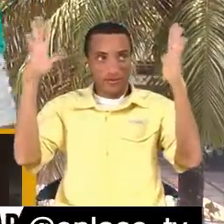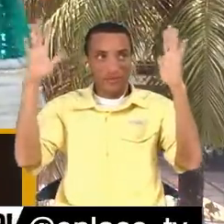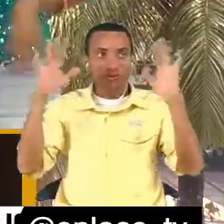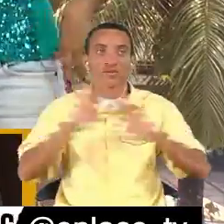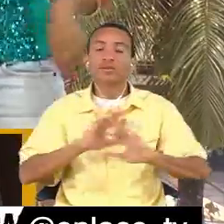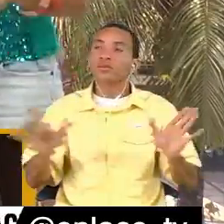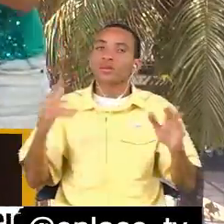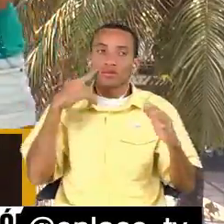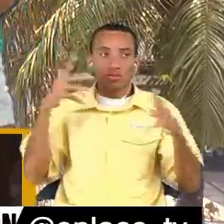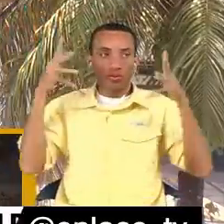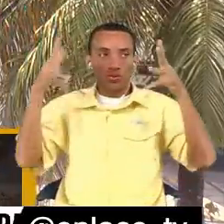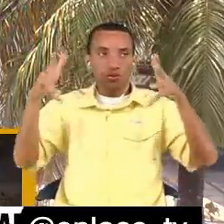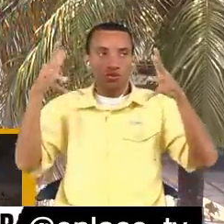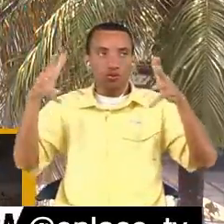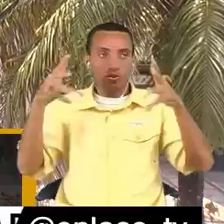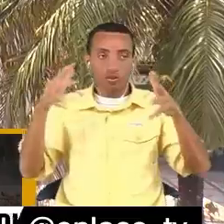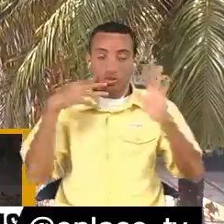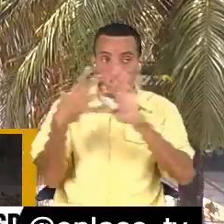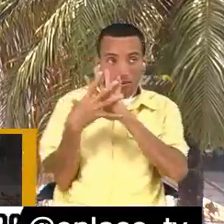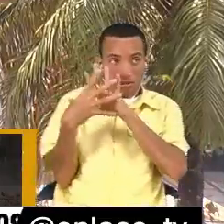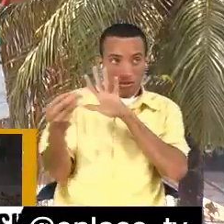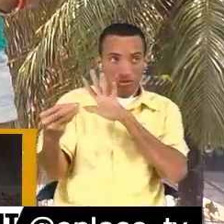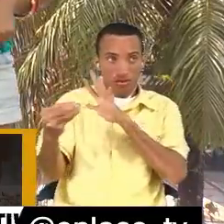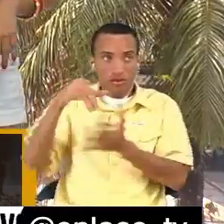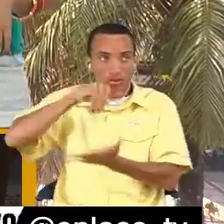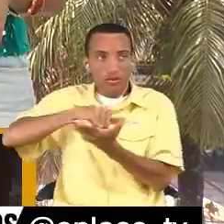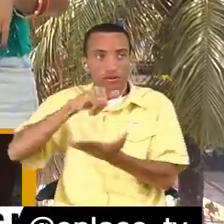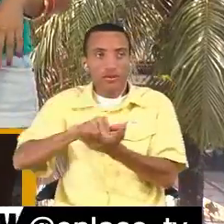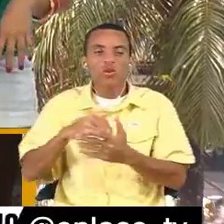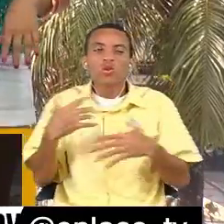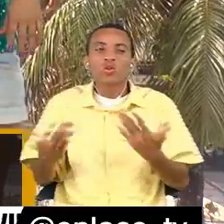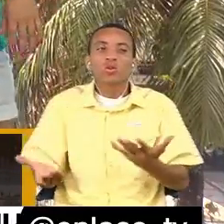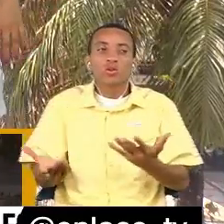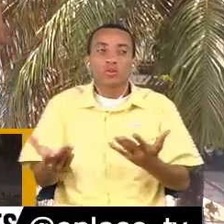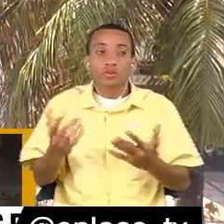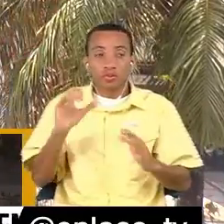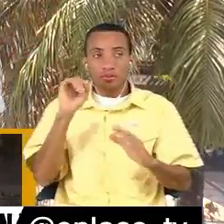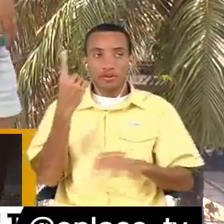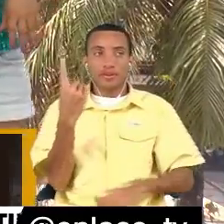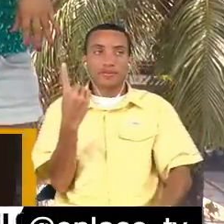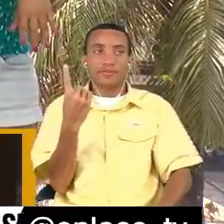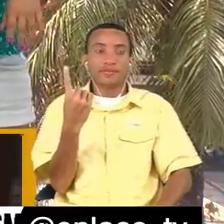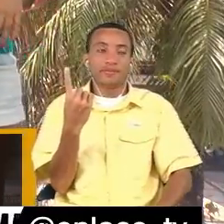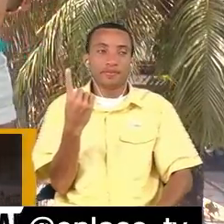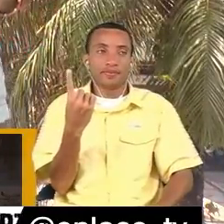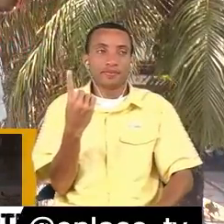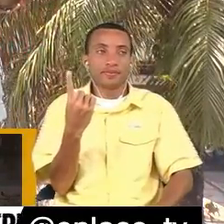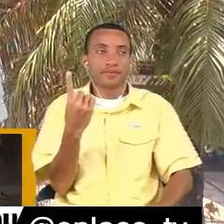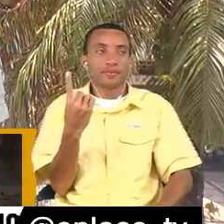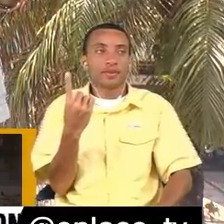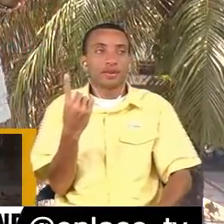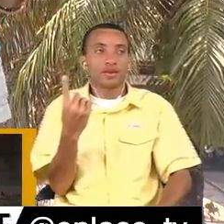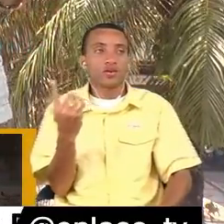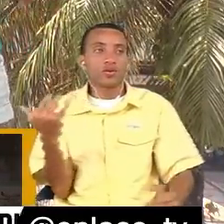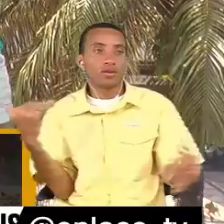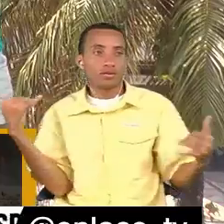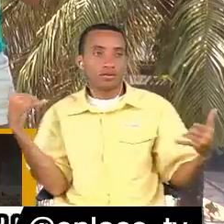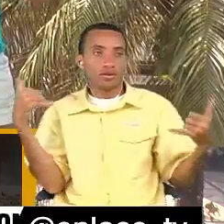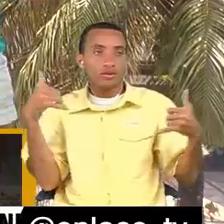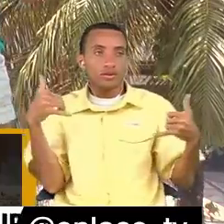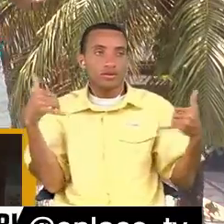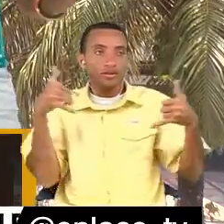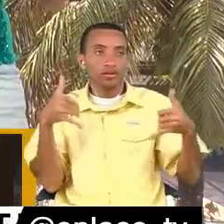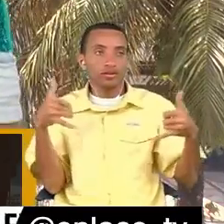Entonces vamos a enseñarte unos pasitos para que tú lo hagas espectacular. Sí, listo, ¿cómo el es? El primer paso es me lo pongo con caballo. Sí.